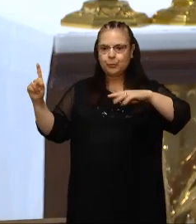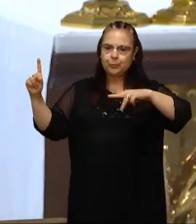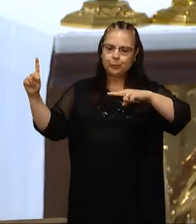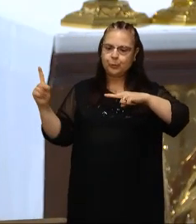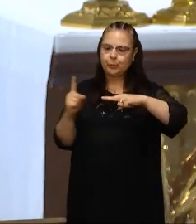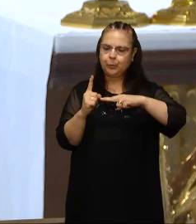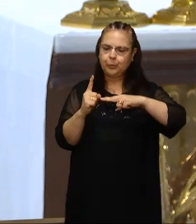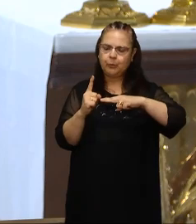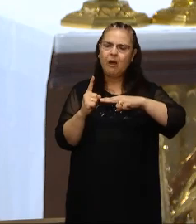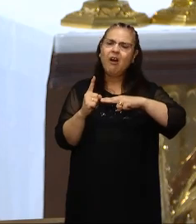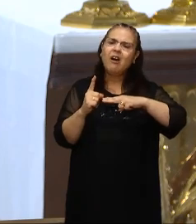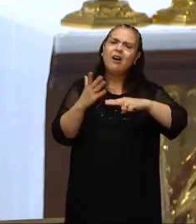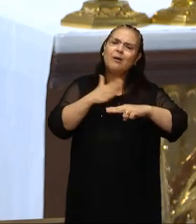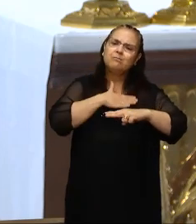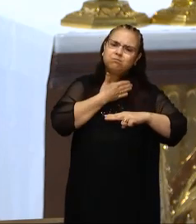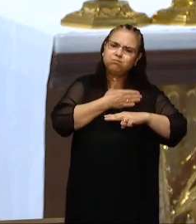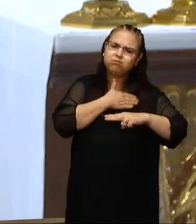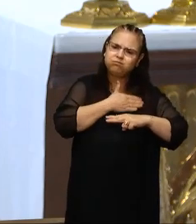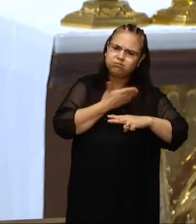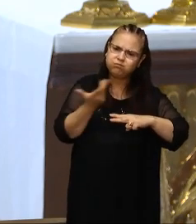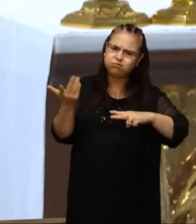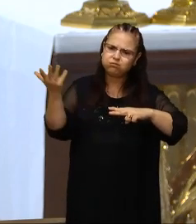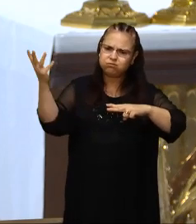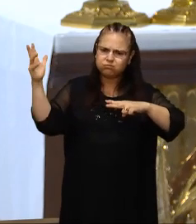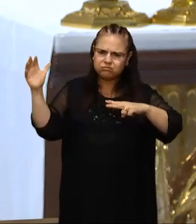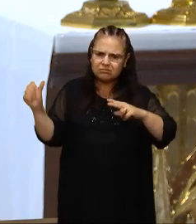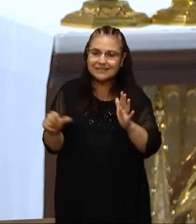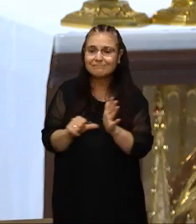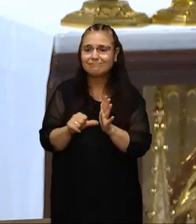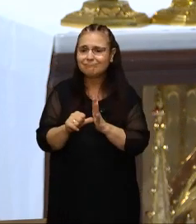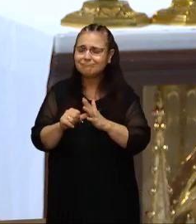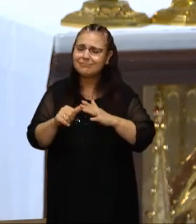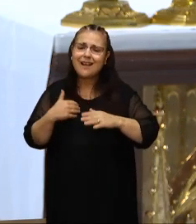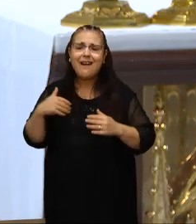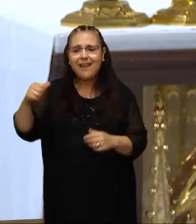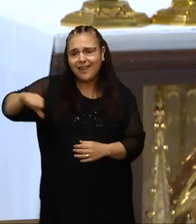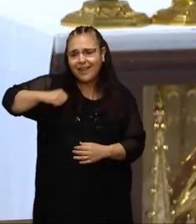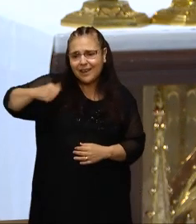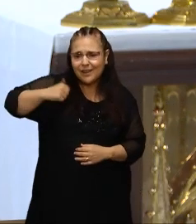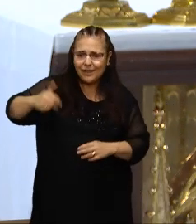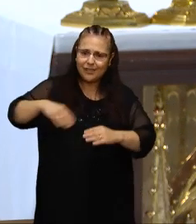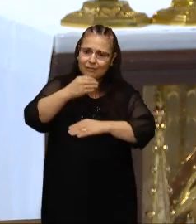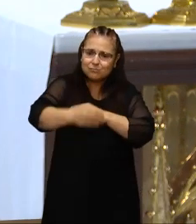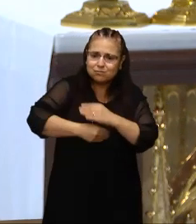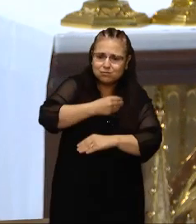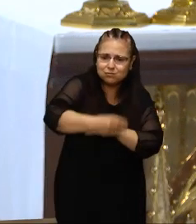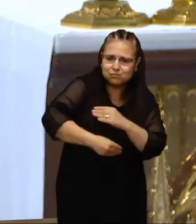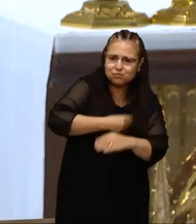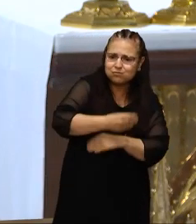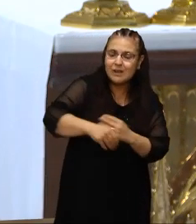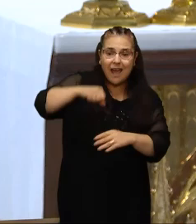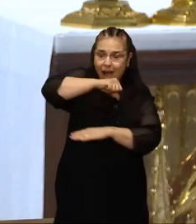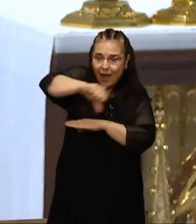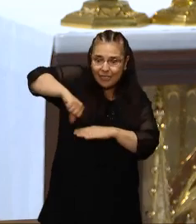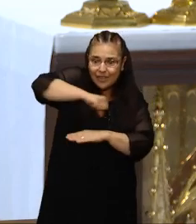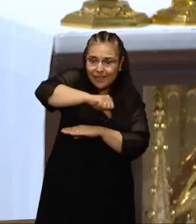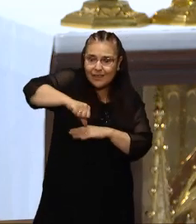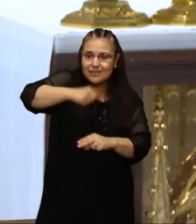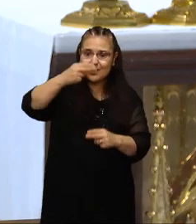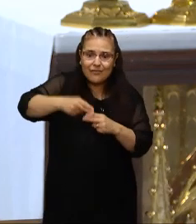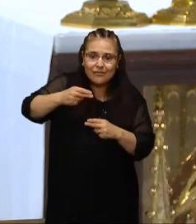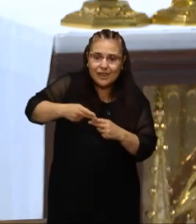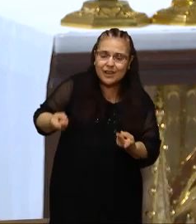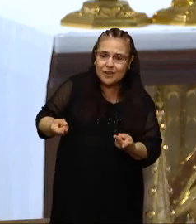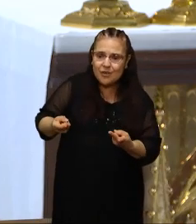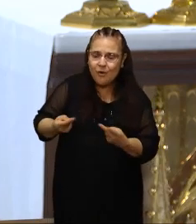verlo se compadeció y acercándose le vendó las heridas, echándoles aceite y vino,